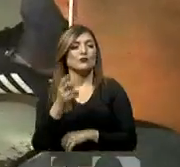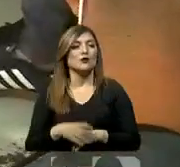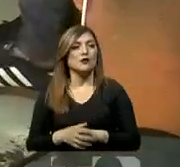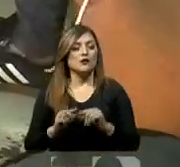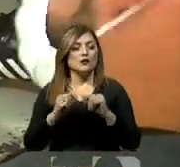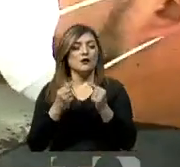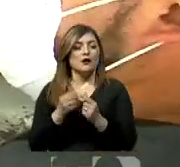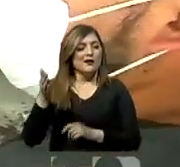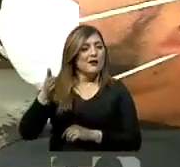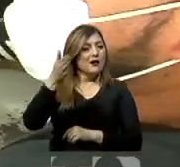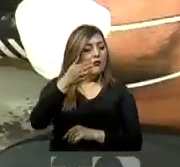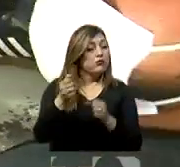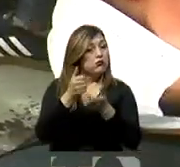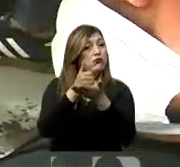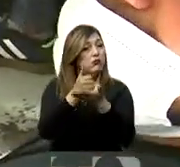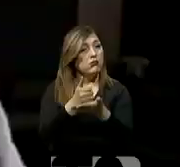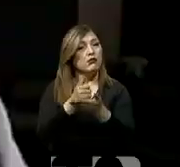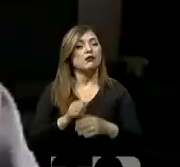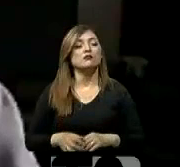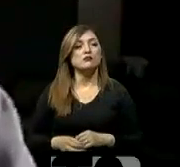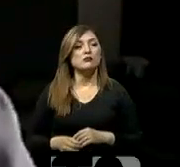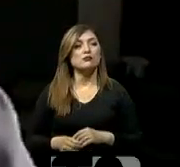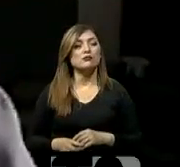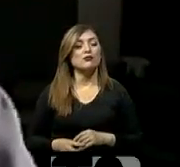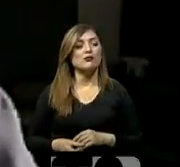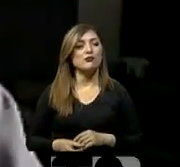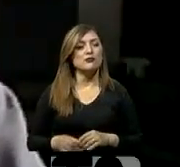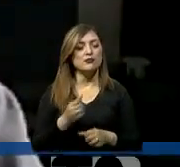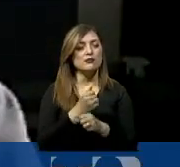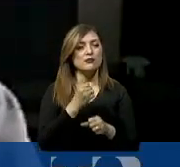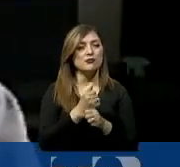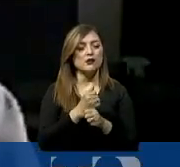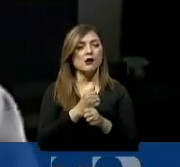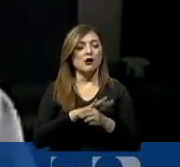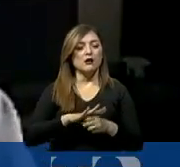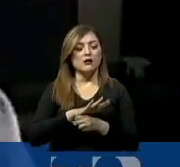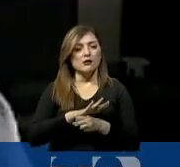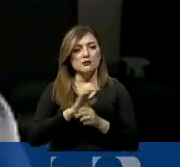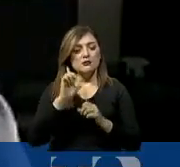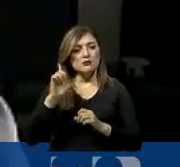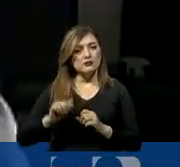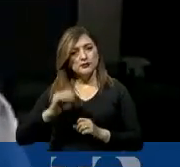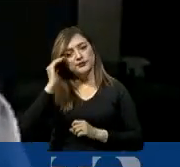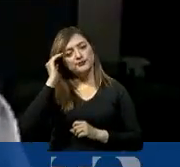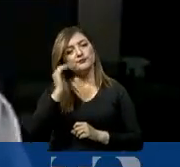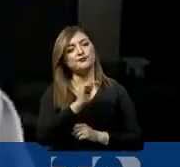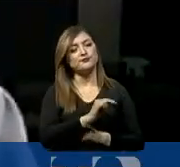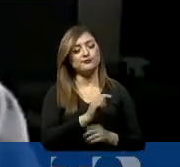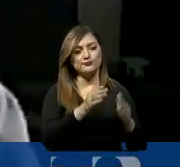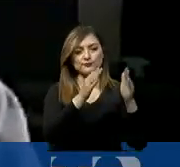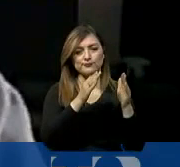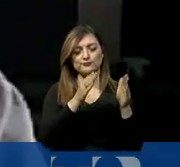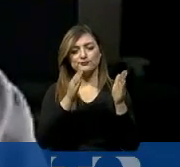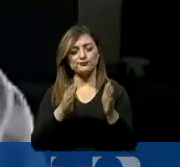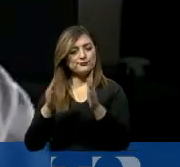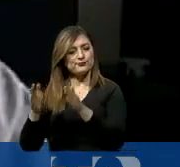unidades ambulatorias y ambulatorias intensivas. Trabajar nosotros desde los tres ámbitos de la salud mental, ambulatoria, ambulatoria intensiva y los CETADs, el